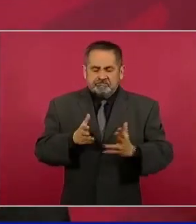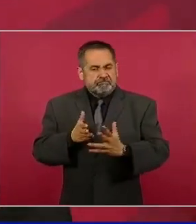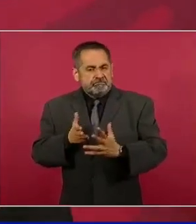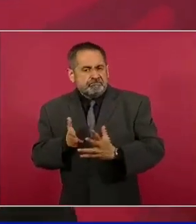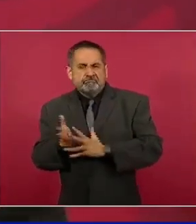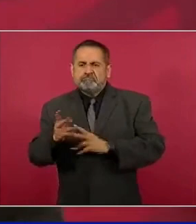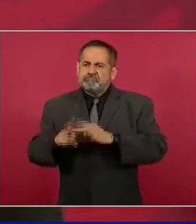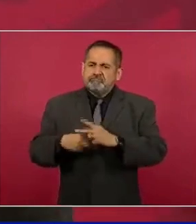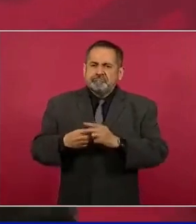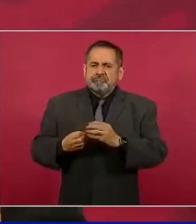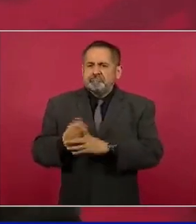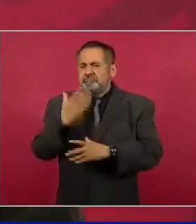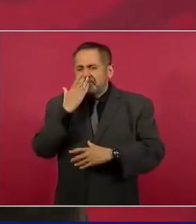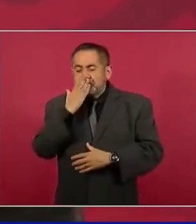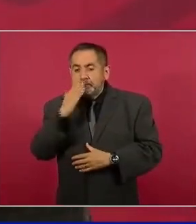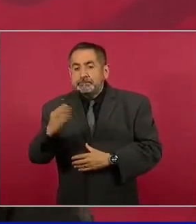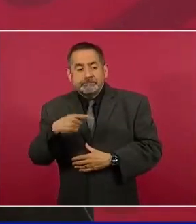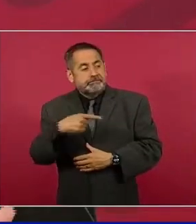a pesar